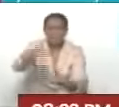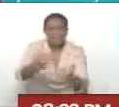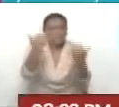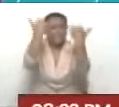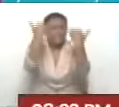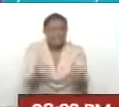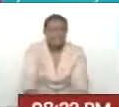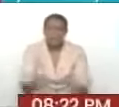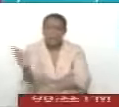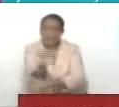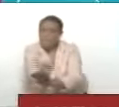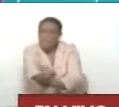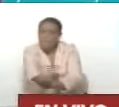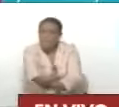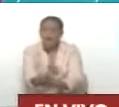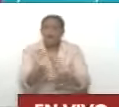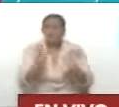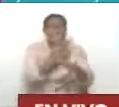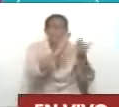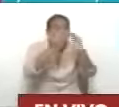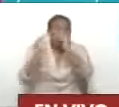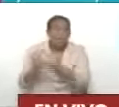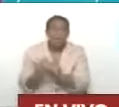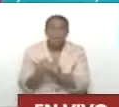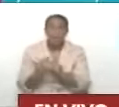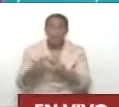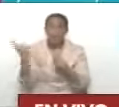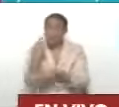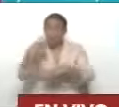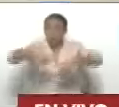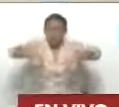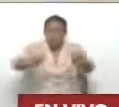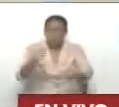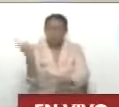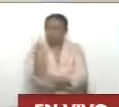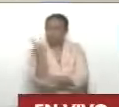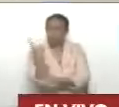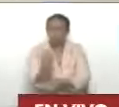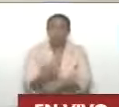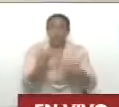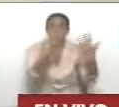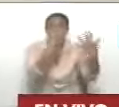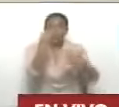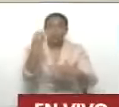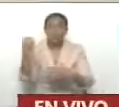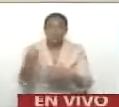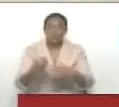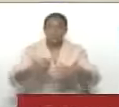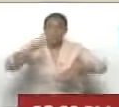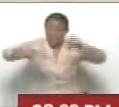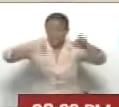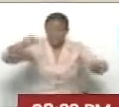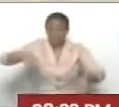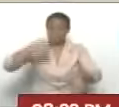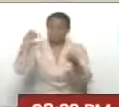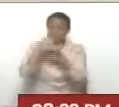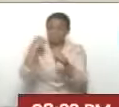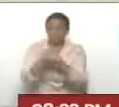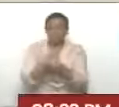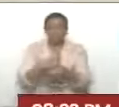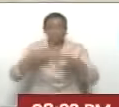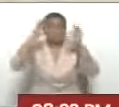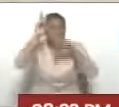inmediata en las comunidades, paramédicos, médicos. 800 y pico de personas, presidente, que laboran